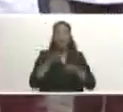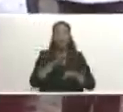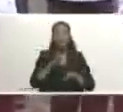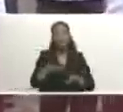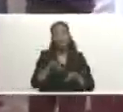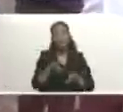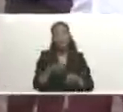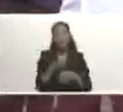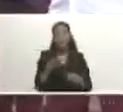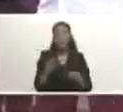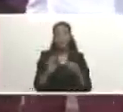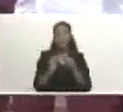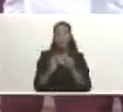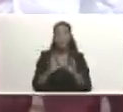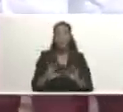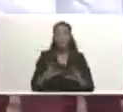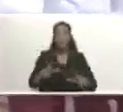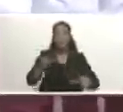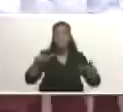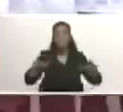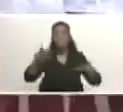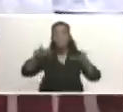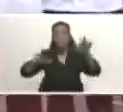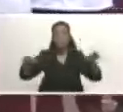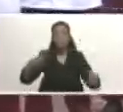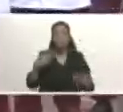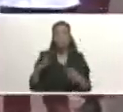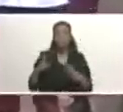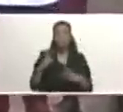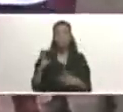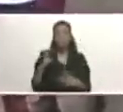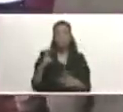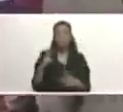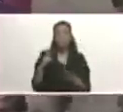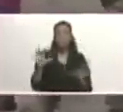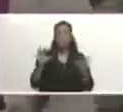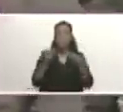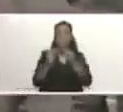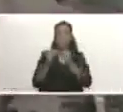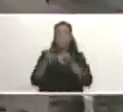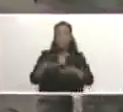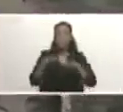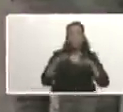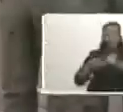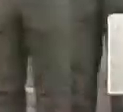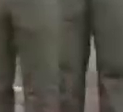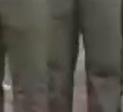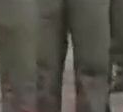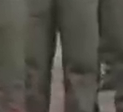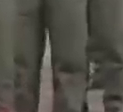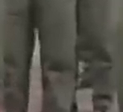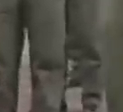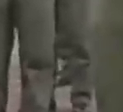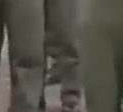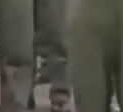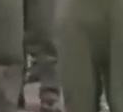Otero, interpretado por el personal asistente al acto, bajo los acordes de la gran banda marcial del